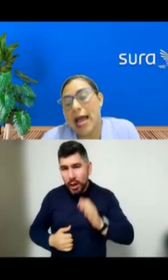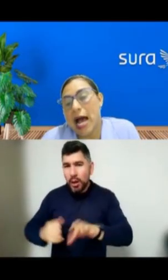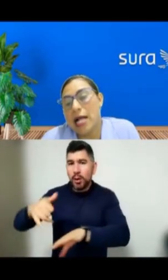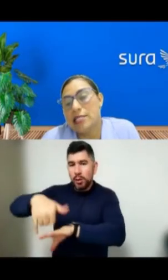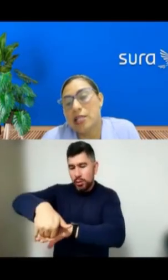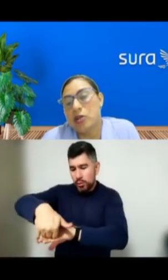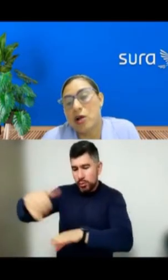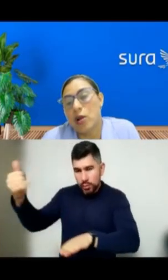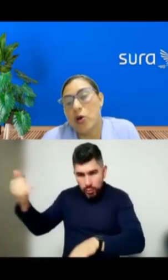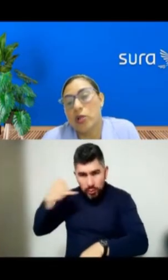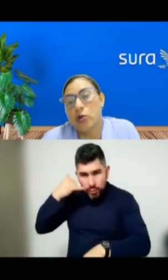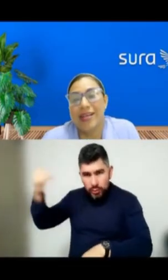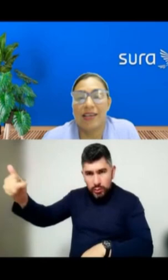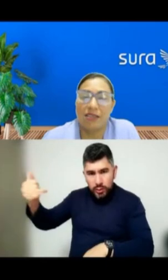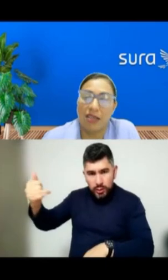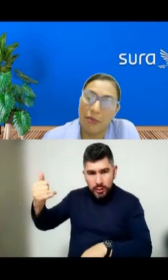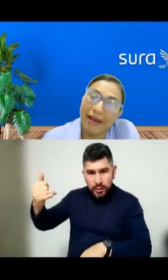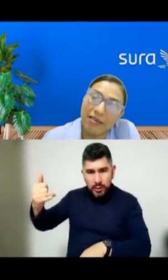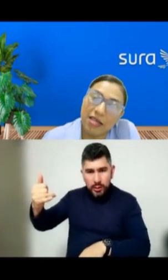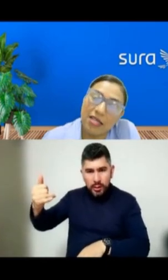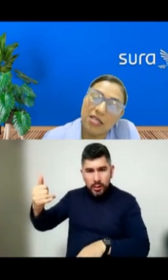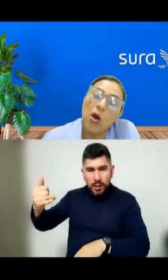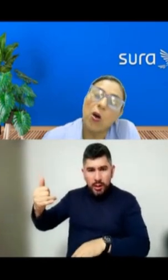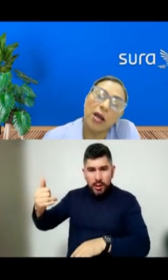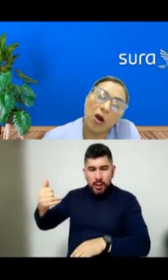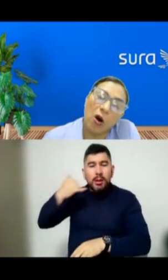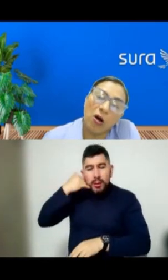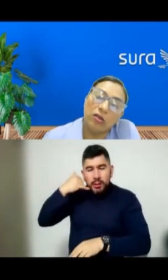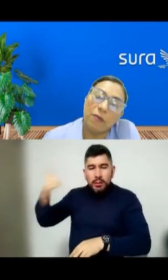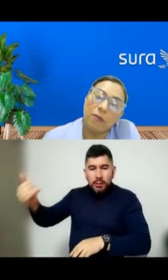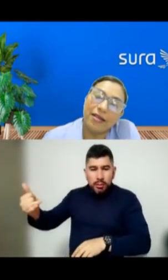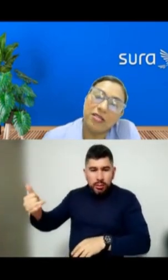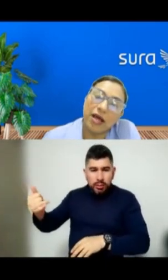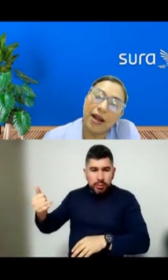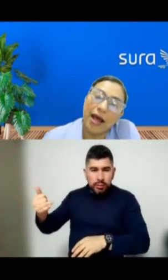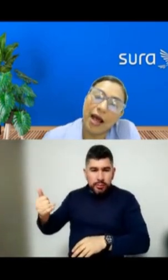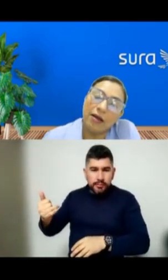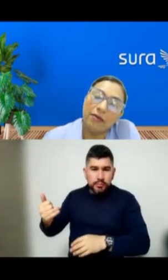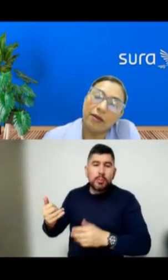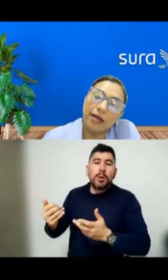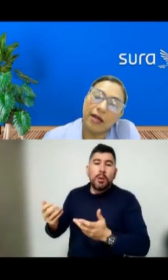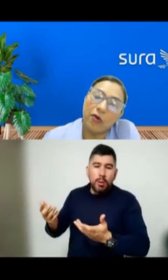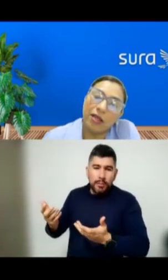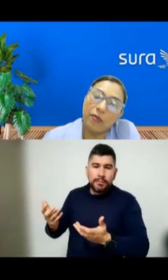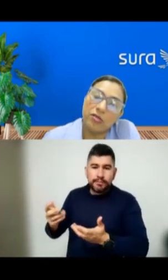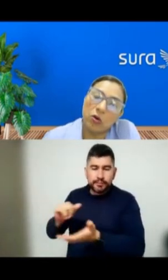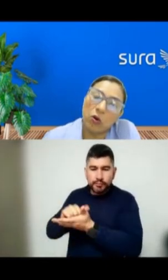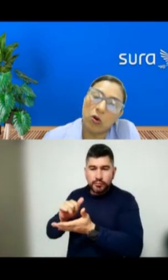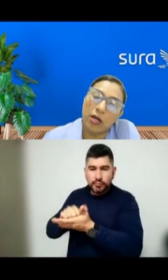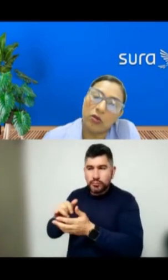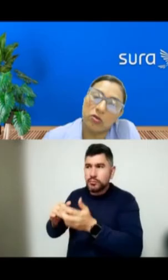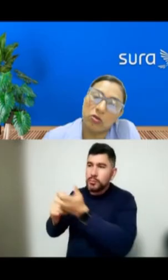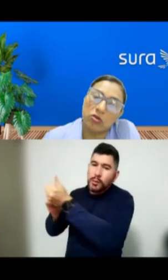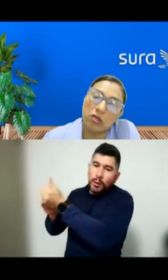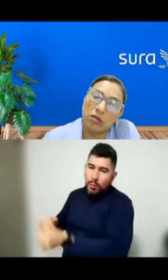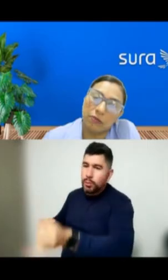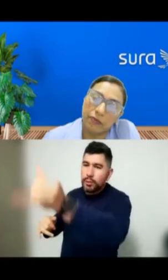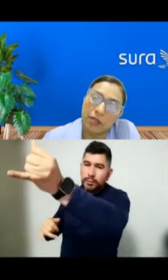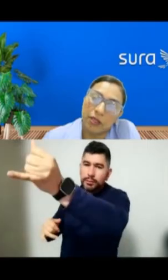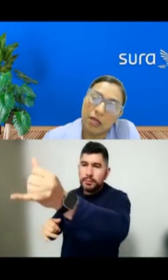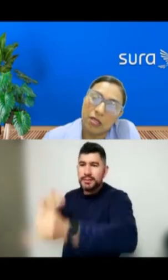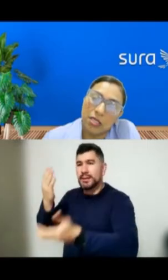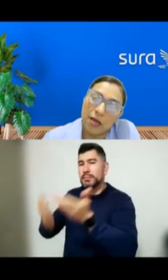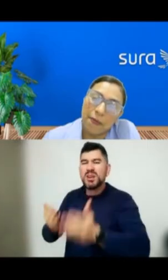a comunicar al centro regulador de urgencias y emergencias o nos va a direccionar a el organismo de socorro que